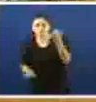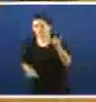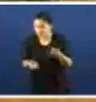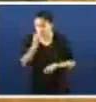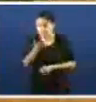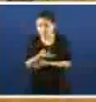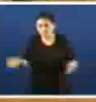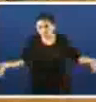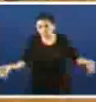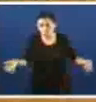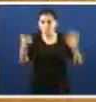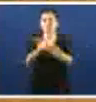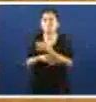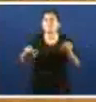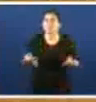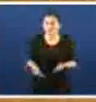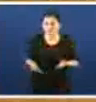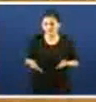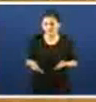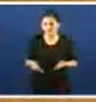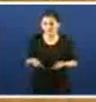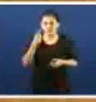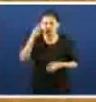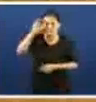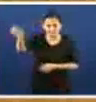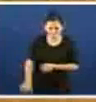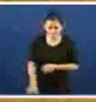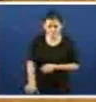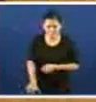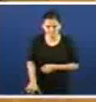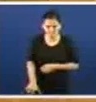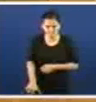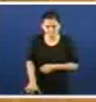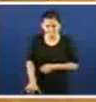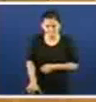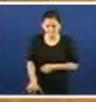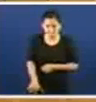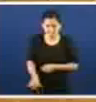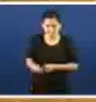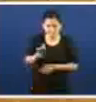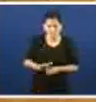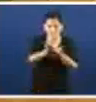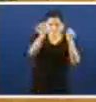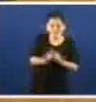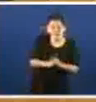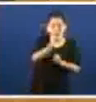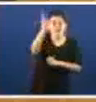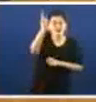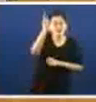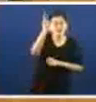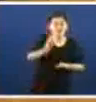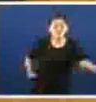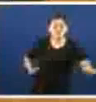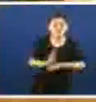Perfecto. O seña, orelleiras. Non hai outra forma de financiar a